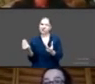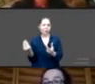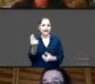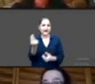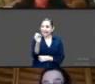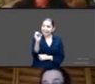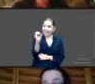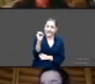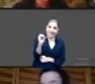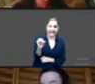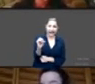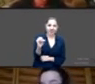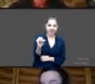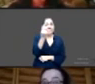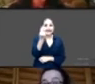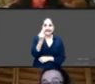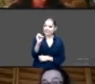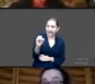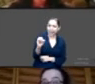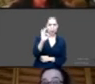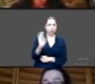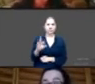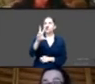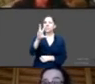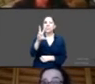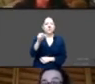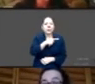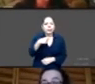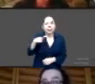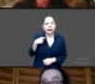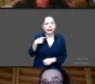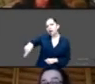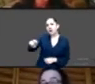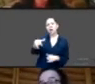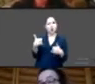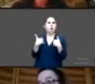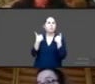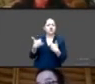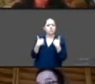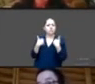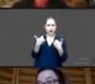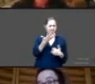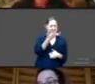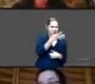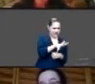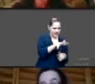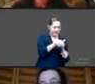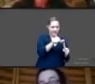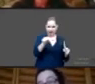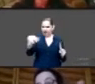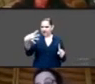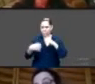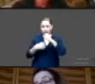erradicar, o sea, tasas de cero, que no existieran los embarazos en los grupos de edad de 10 a 14 años entre